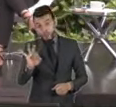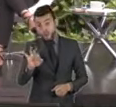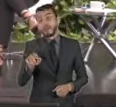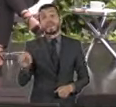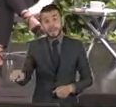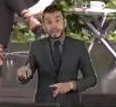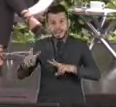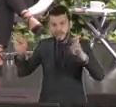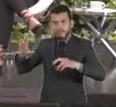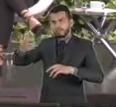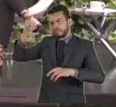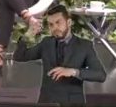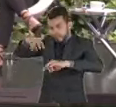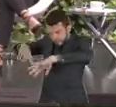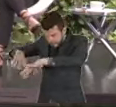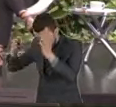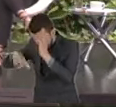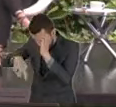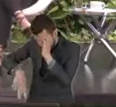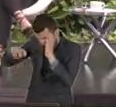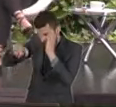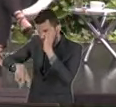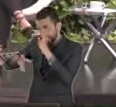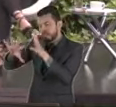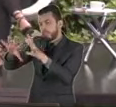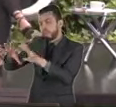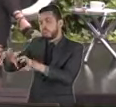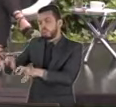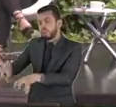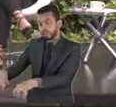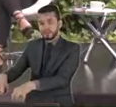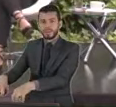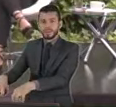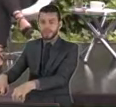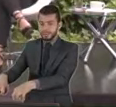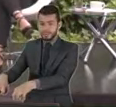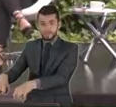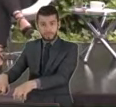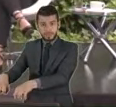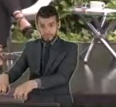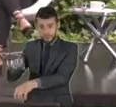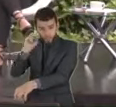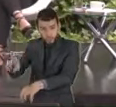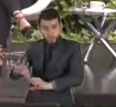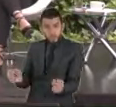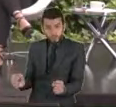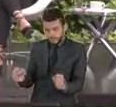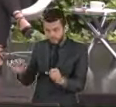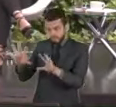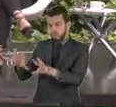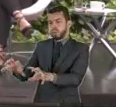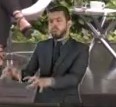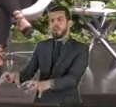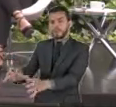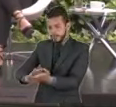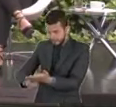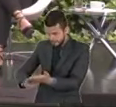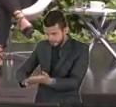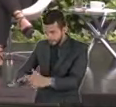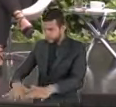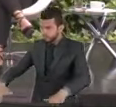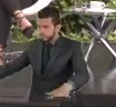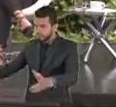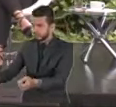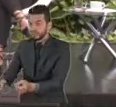minero totalmente deteriorado en una nueva centralidad en el sur de la ciudad. O en el borde río, que tenemos la